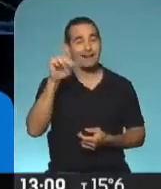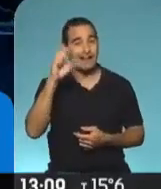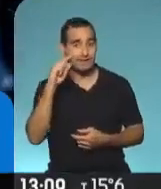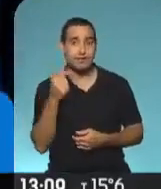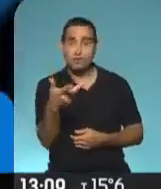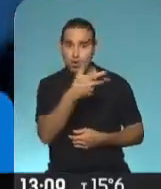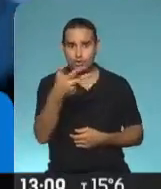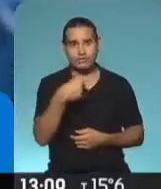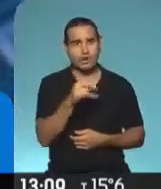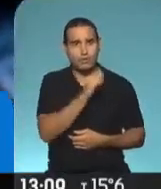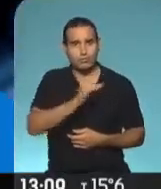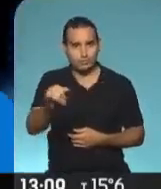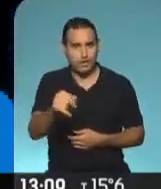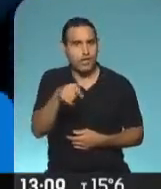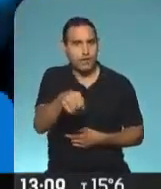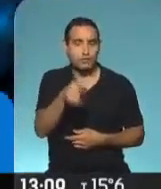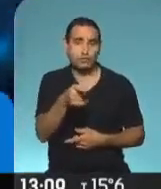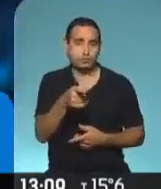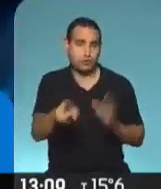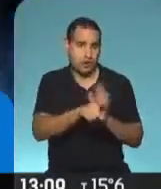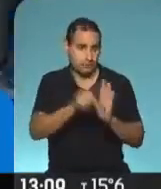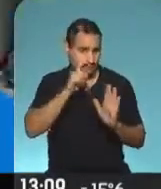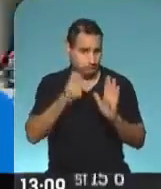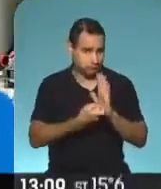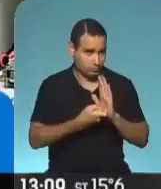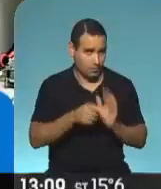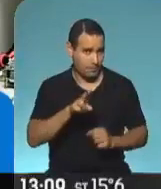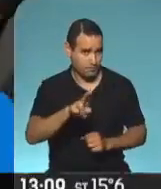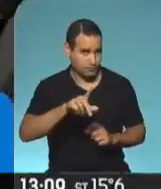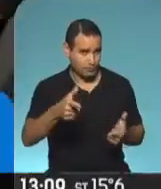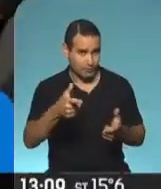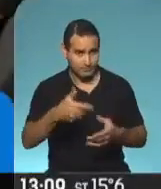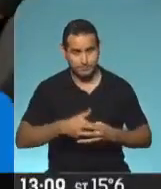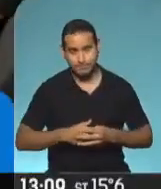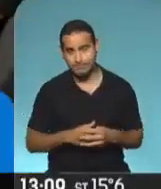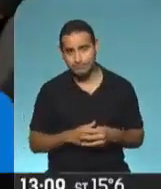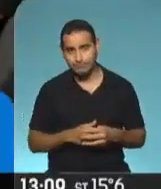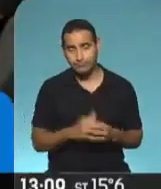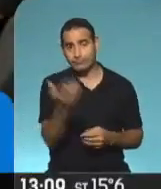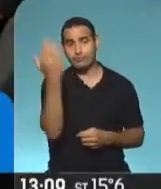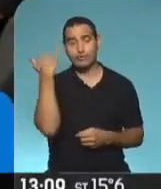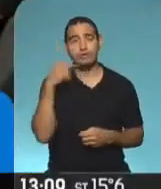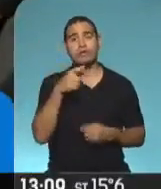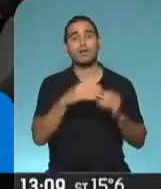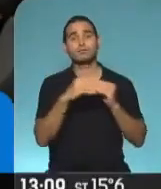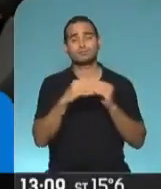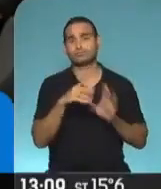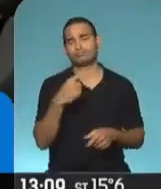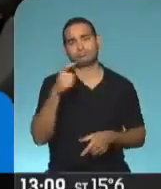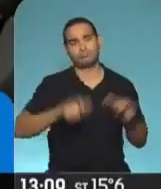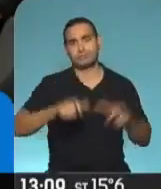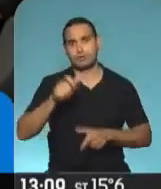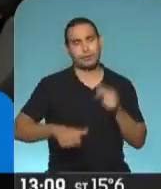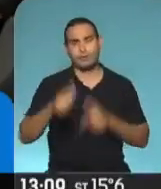actuar de manera ilegal y sin autorización de la justicia. En las últimas horas el caso fue repudiado